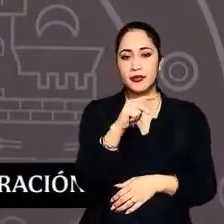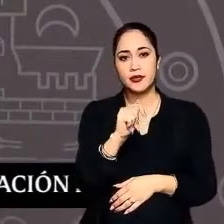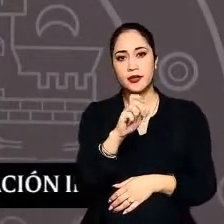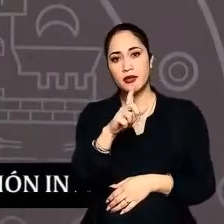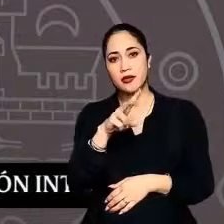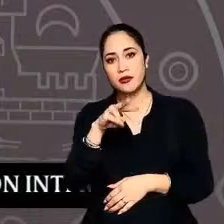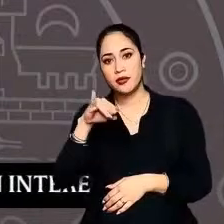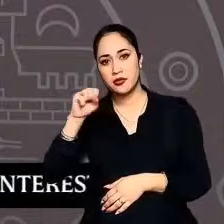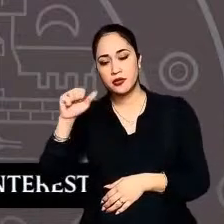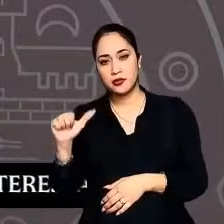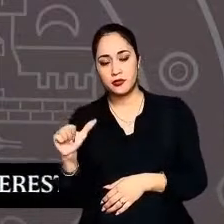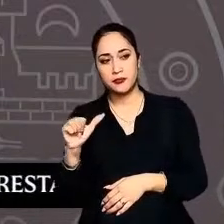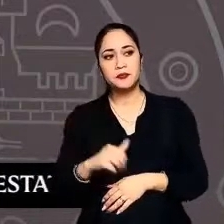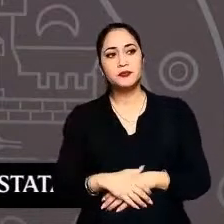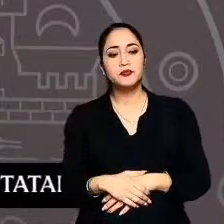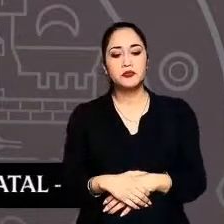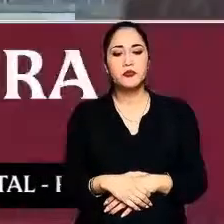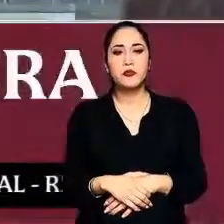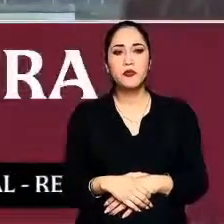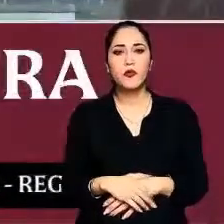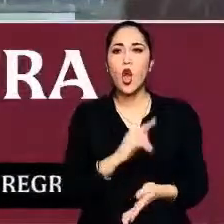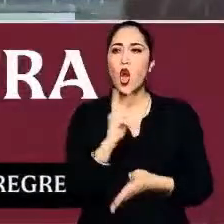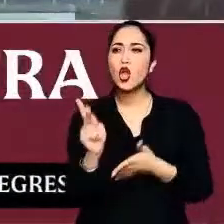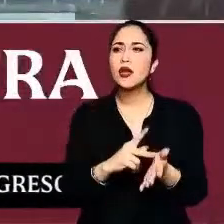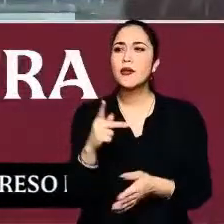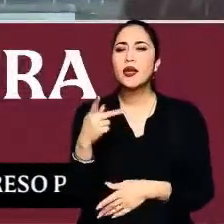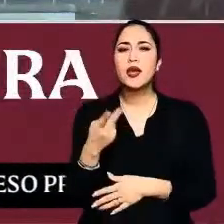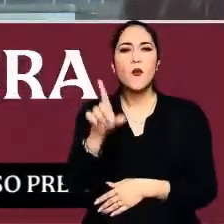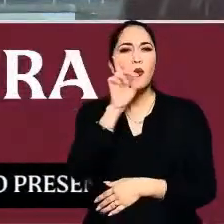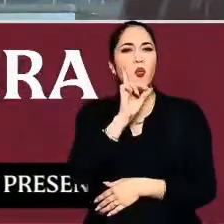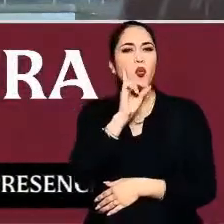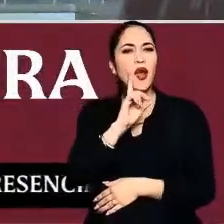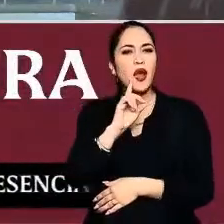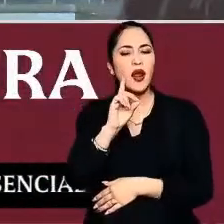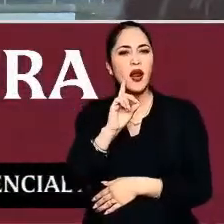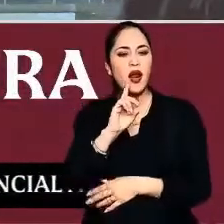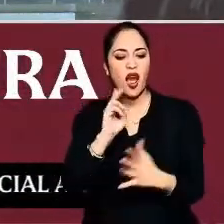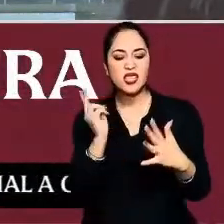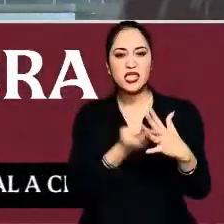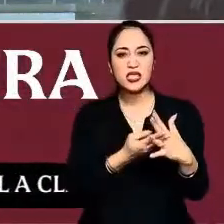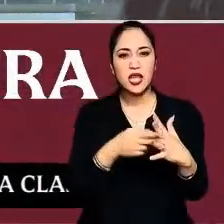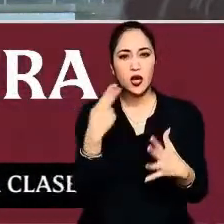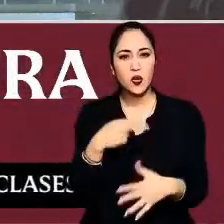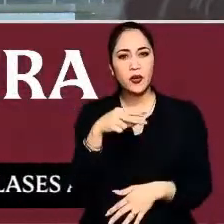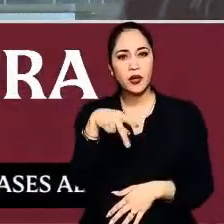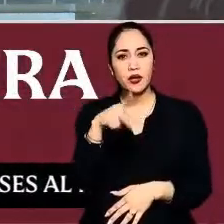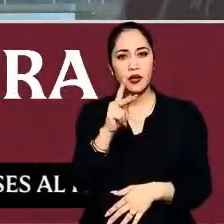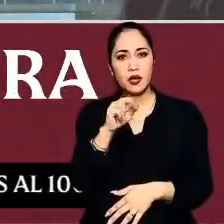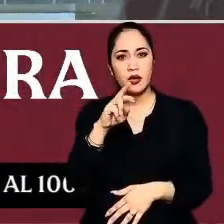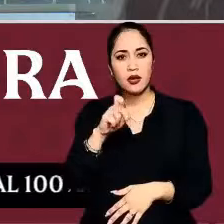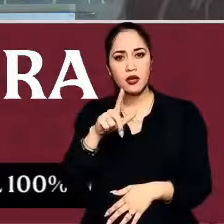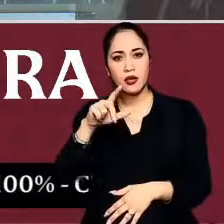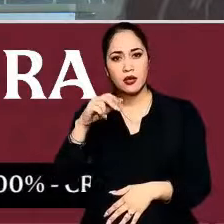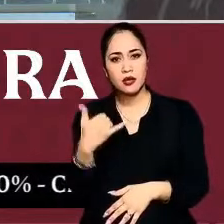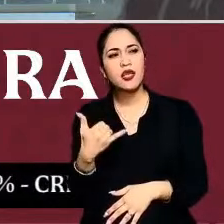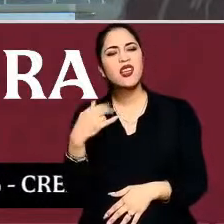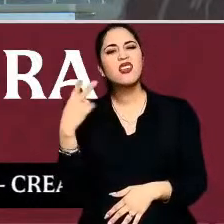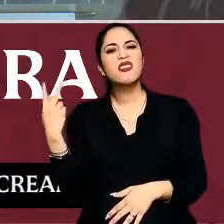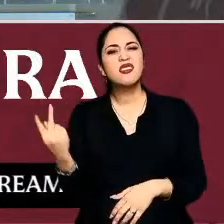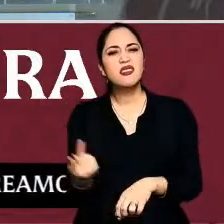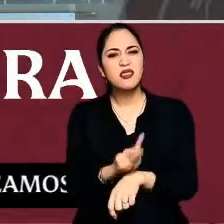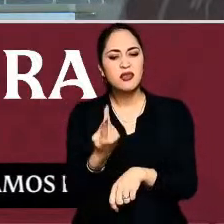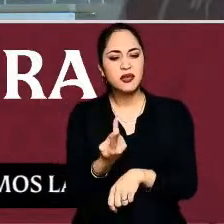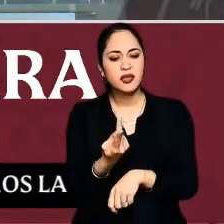día, gobernador. Retomando el tema del feminicidio de Kareli, conocer cuál va a ser la apuesta en materia preventiva para frenar a los